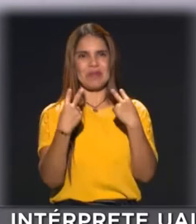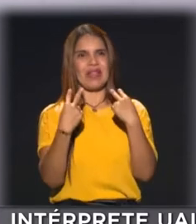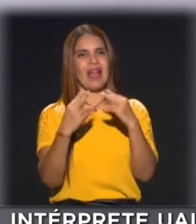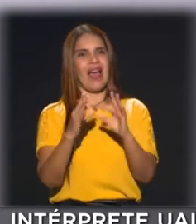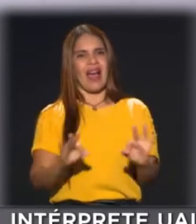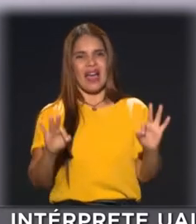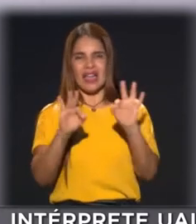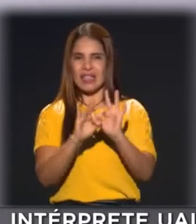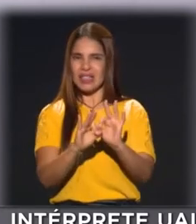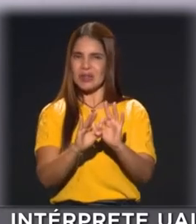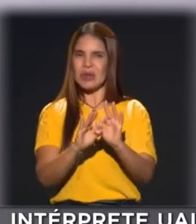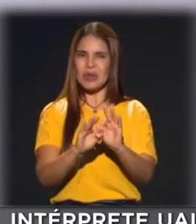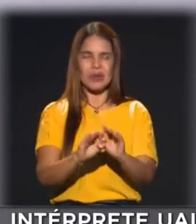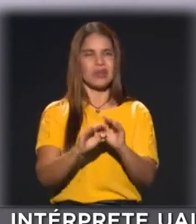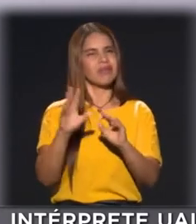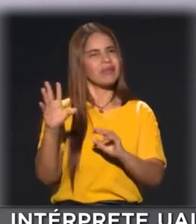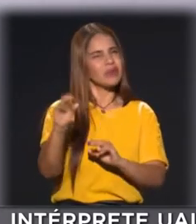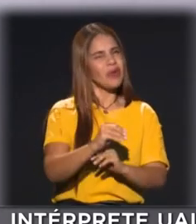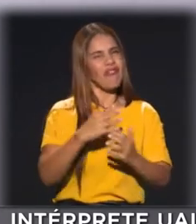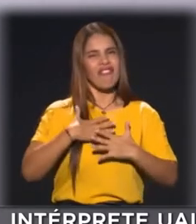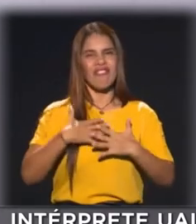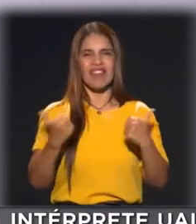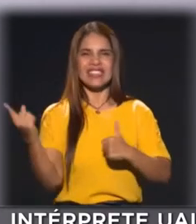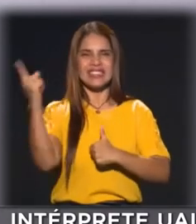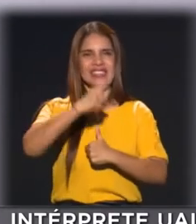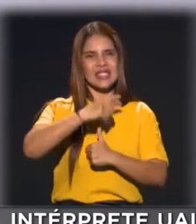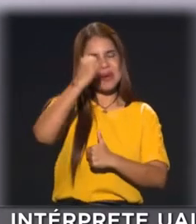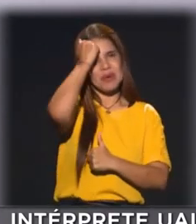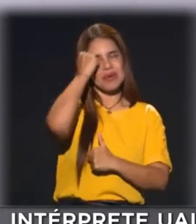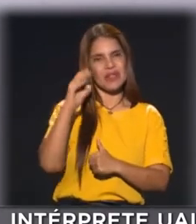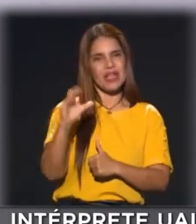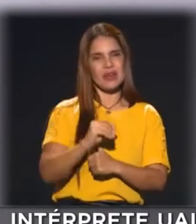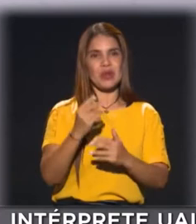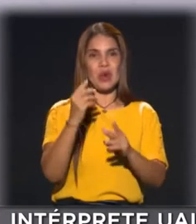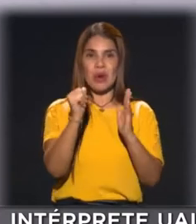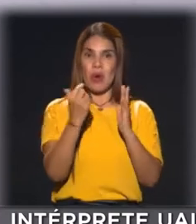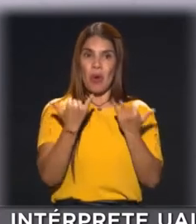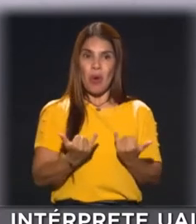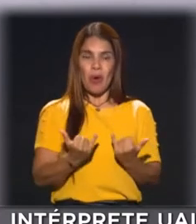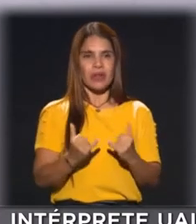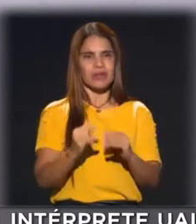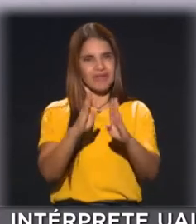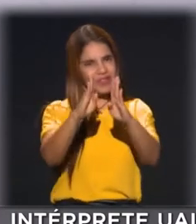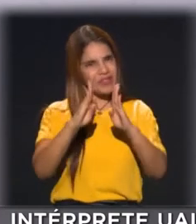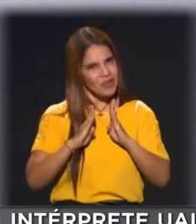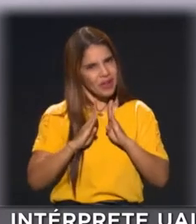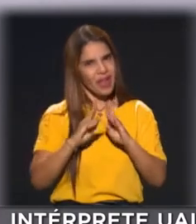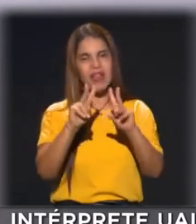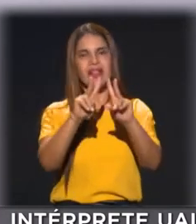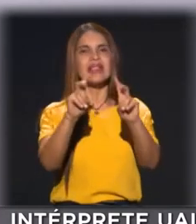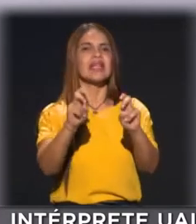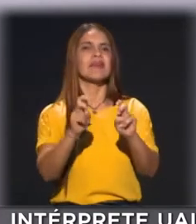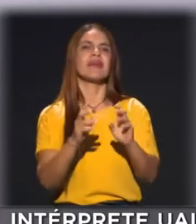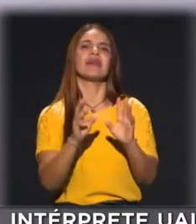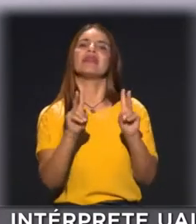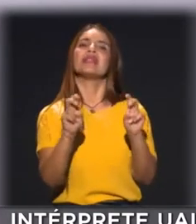los agentes educativos de Buen Comienzo. Feliz Día del Profesor, y por eso nuestro programa el día de hoy va a estar enfocado precisamente